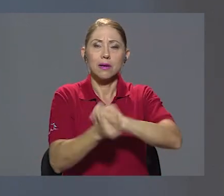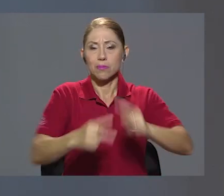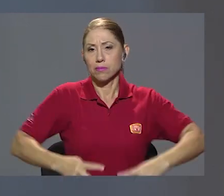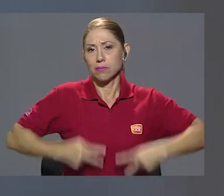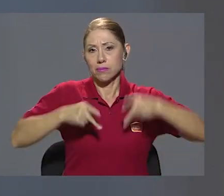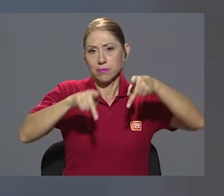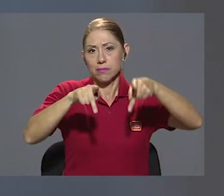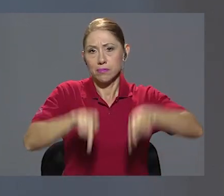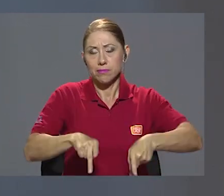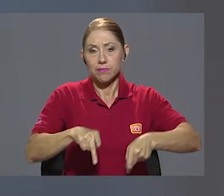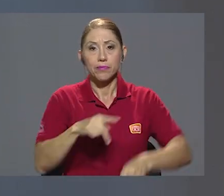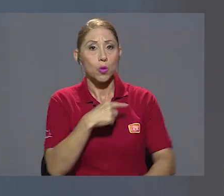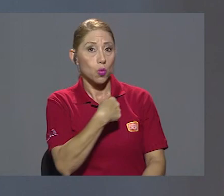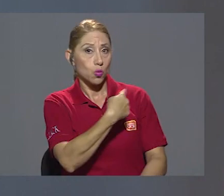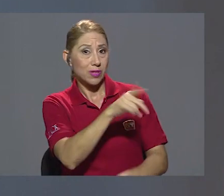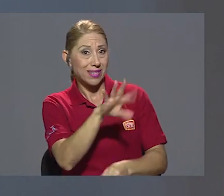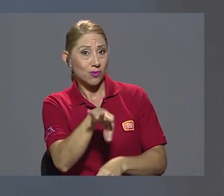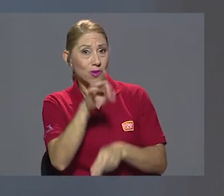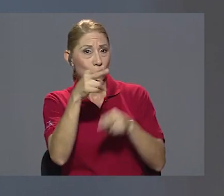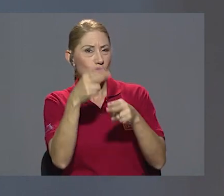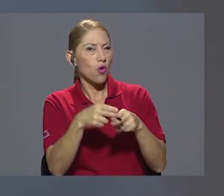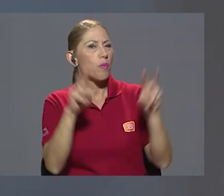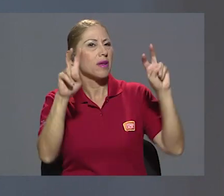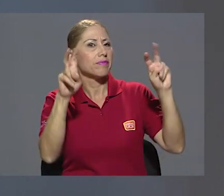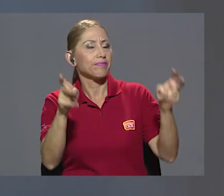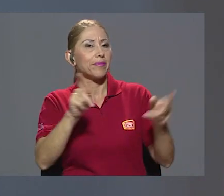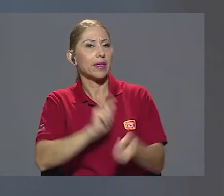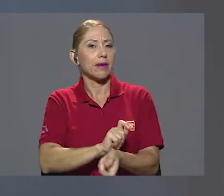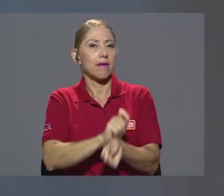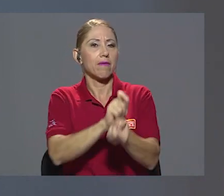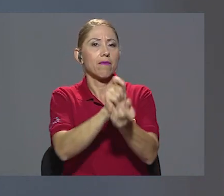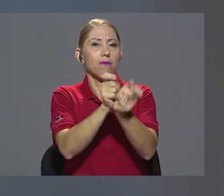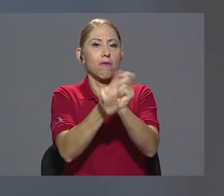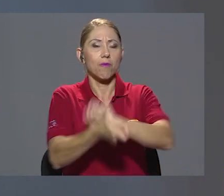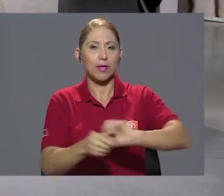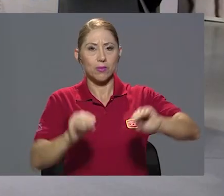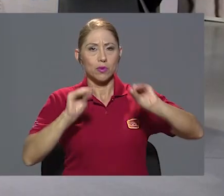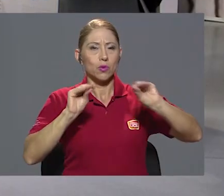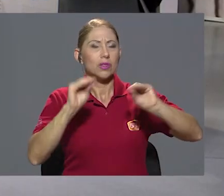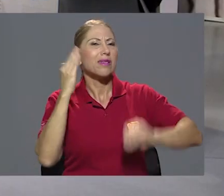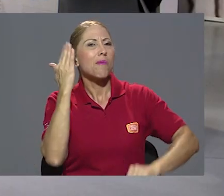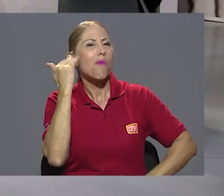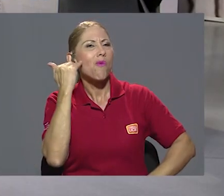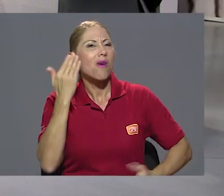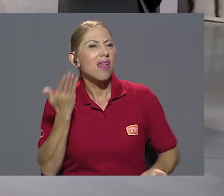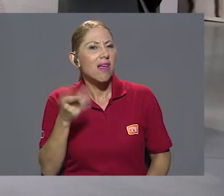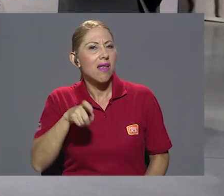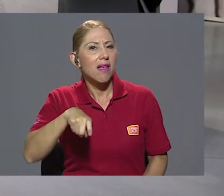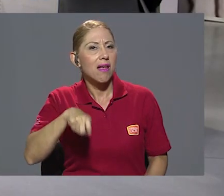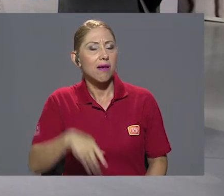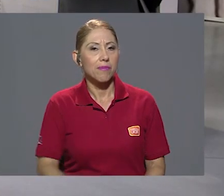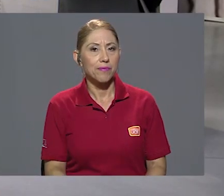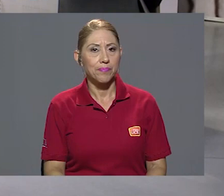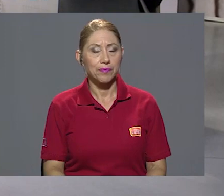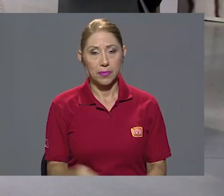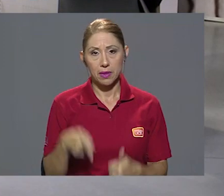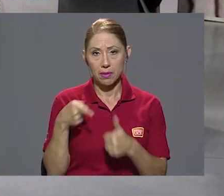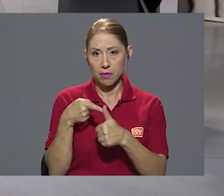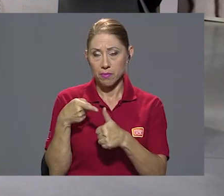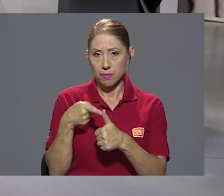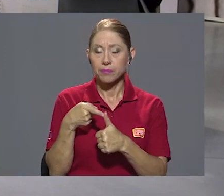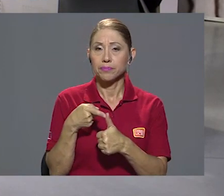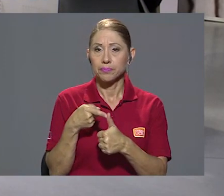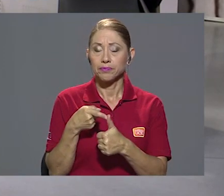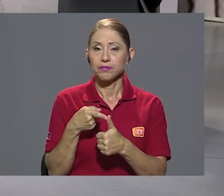gente. Ustedes escogieron un nombre que se llama Transformando la Docencia. ¿Por qué esto es necesario? En